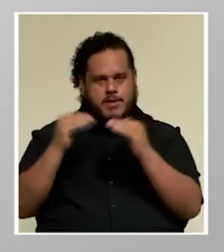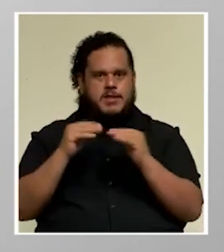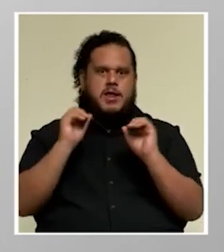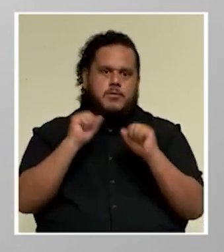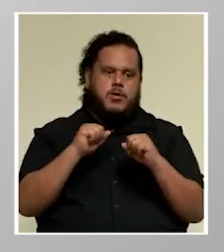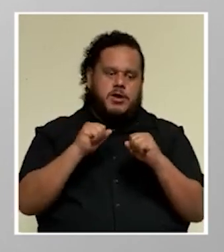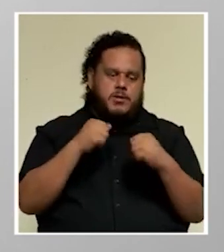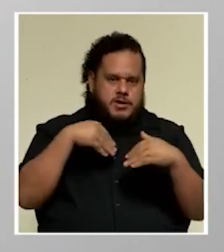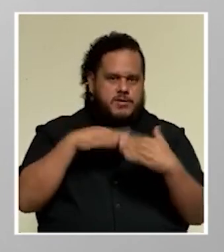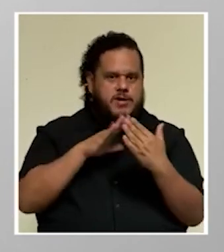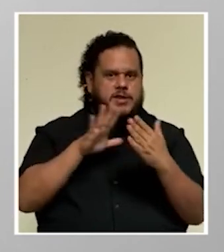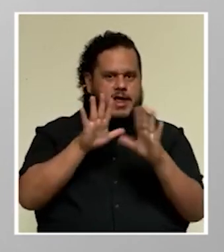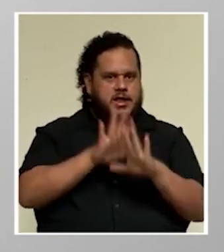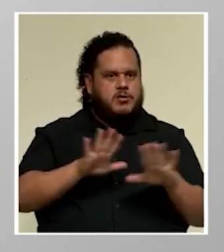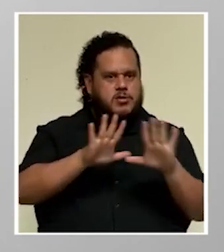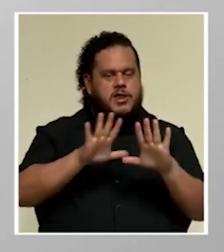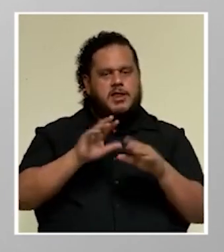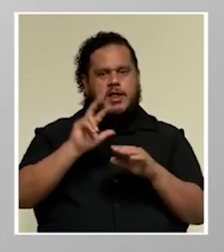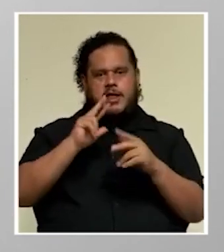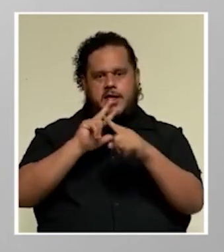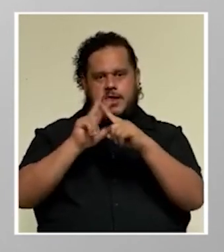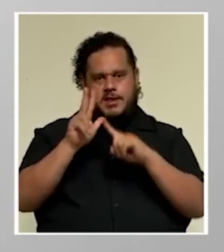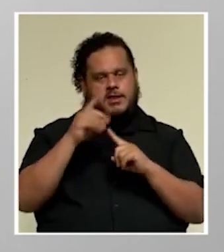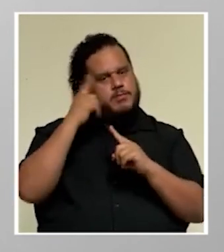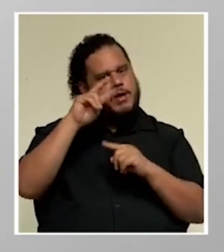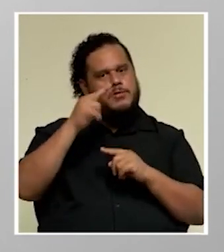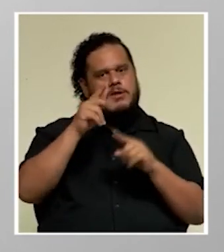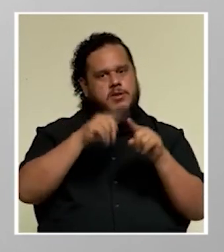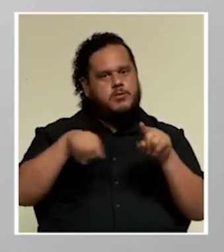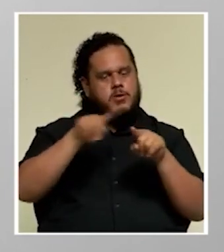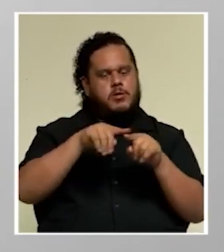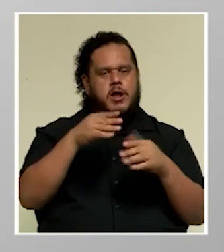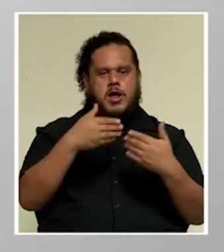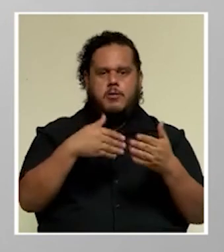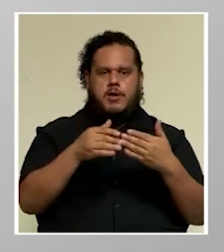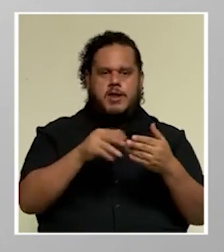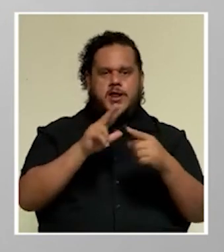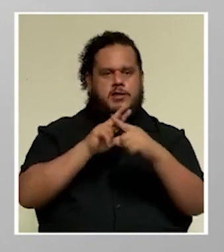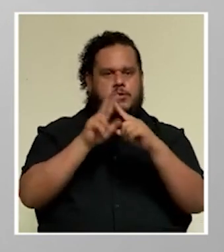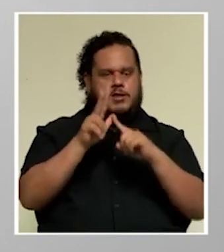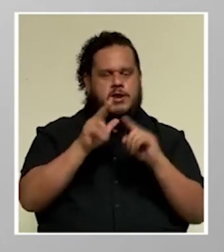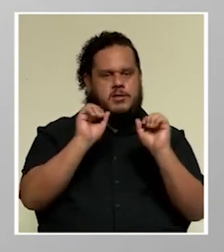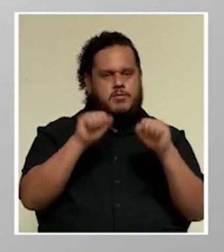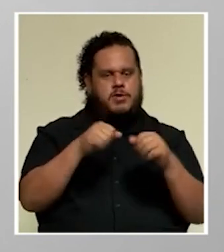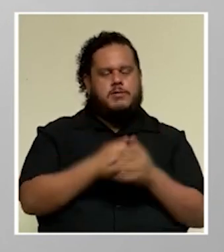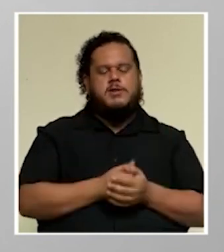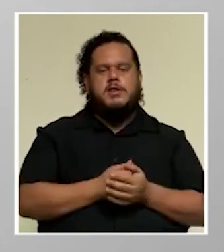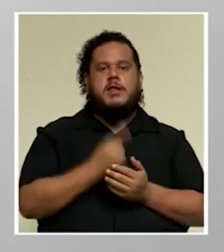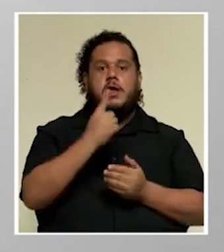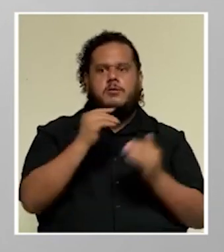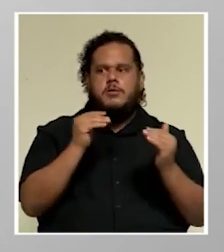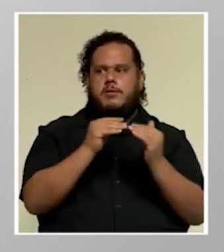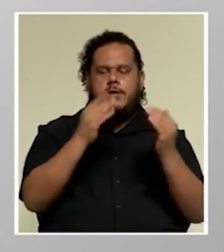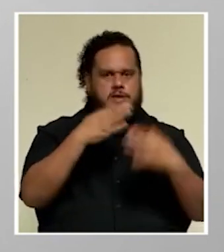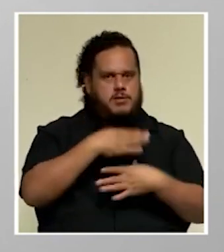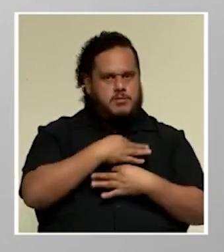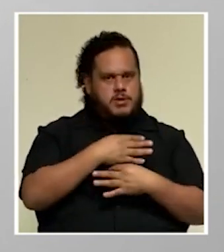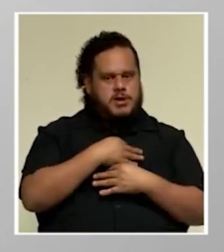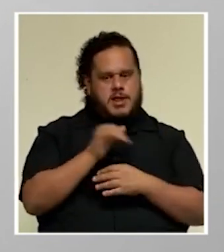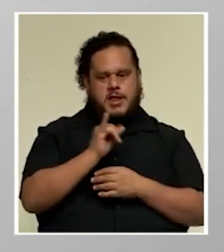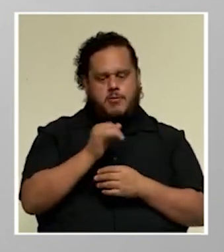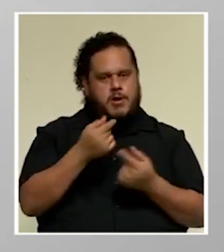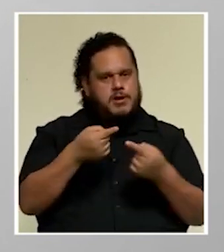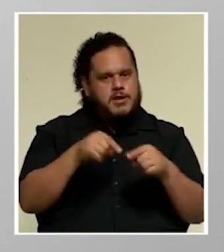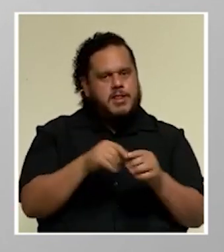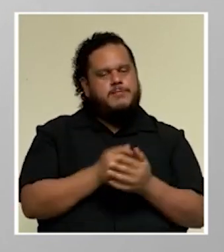podríamos estar ante ese escenario definitivo para una segunda ronda, cualquiera de esos tres escenarios posibles. Y hay un empate muy interesante que también se